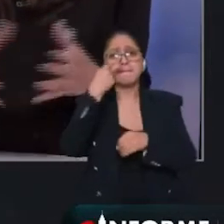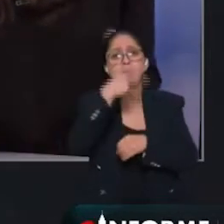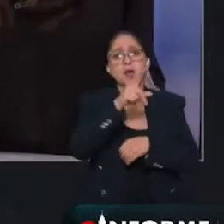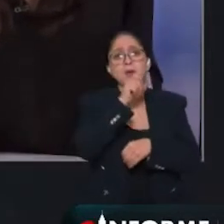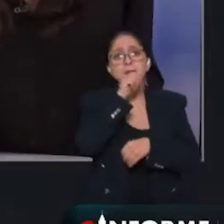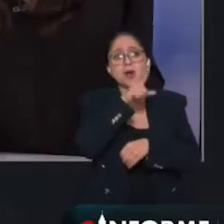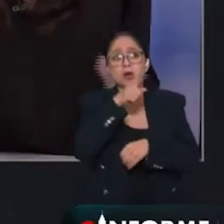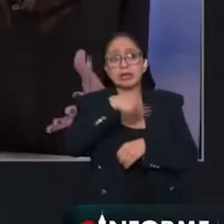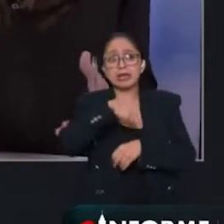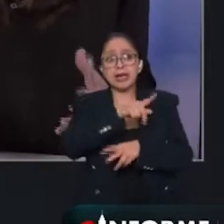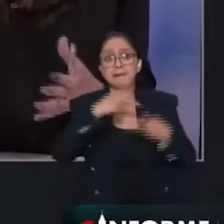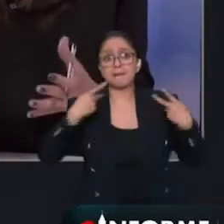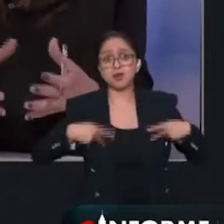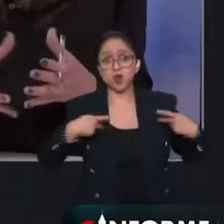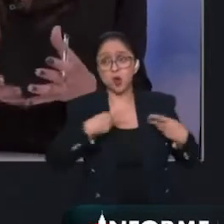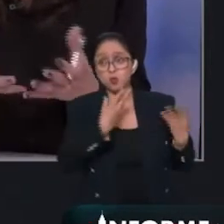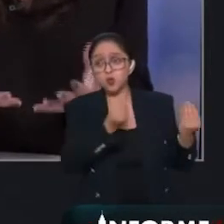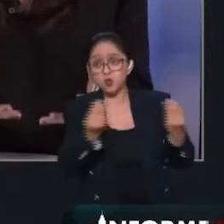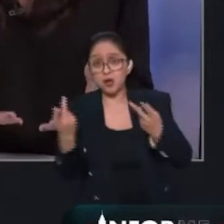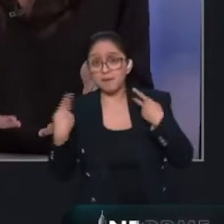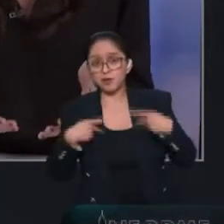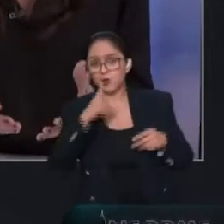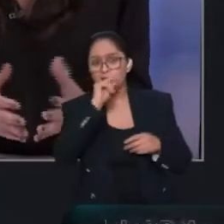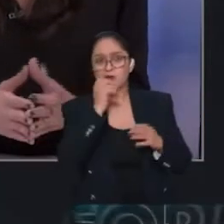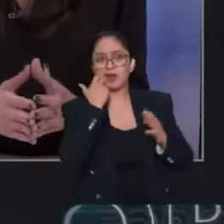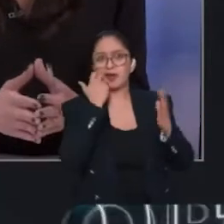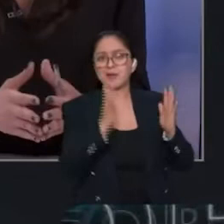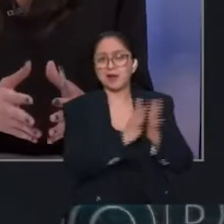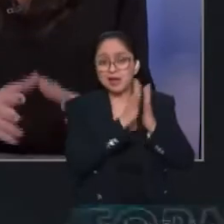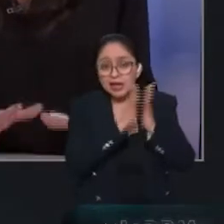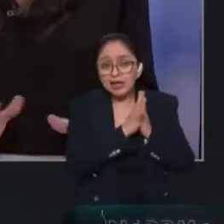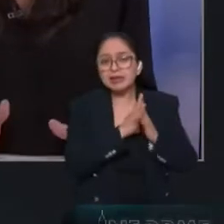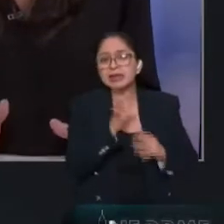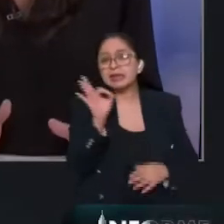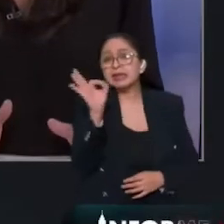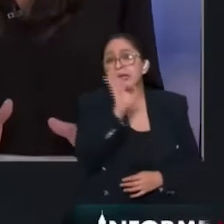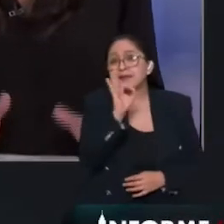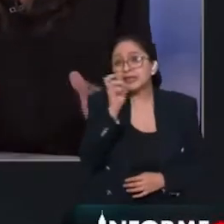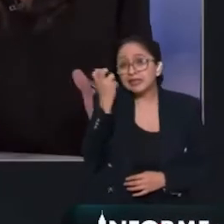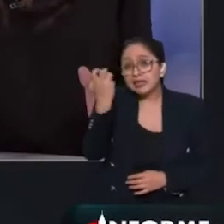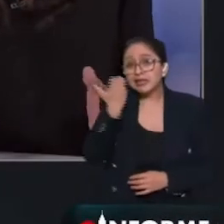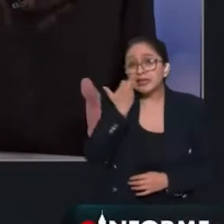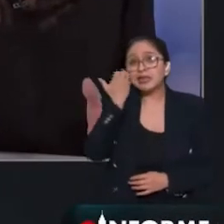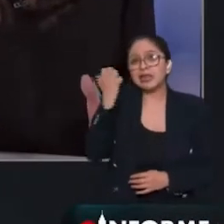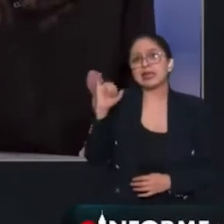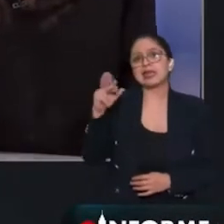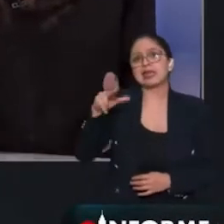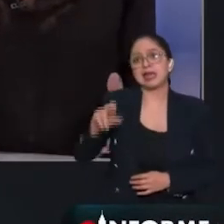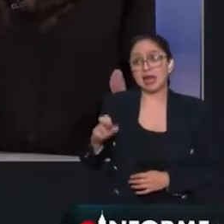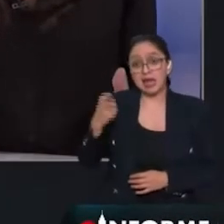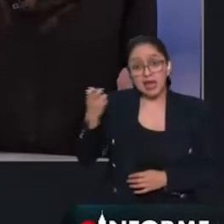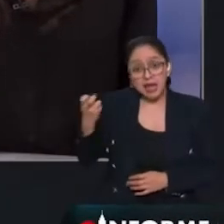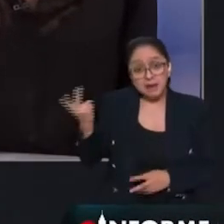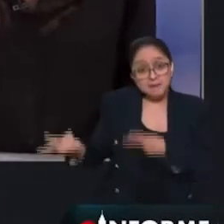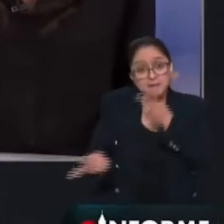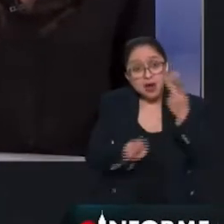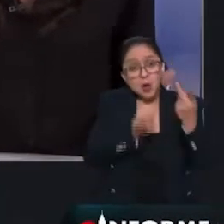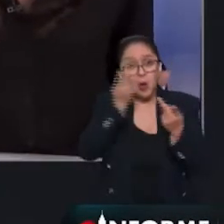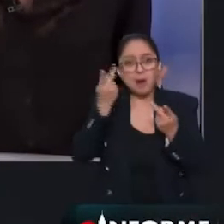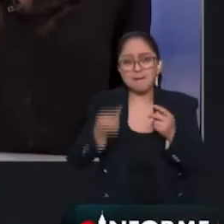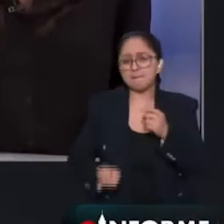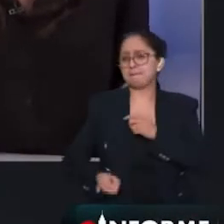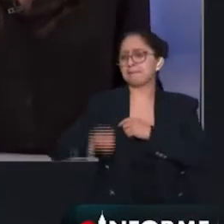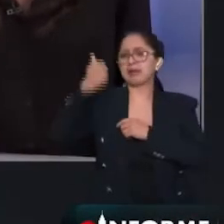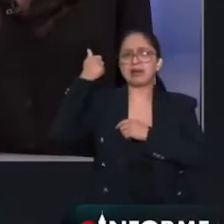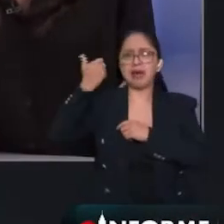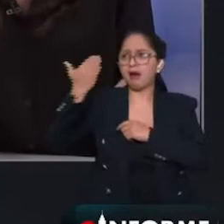no participe toda la gente, etcétera. O sea, parecería que ese es el mensaje y lo que aquí estamos viviendo es una cosa inédita en donde, por otro